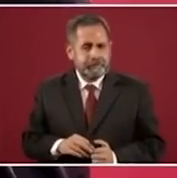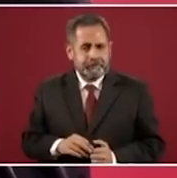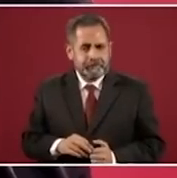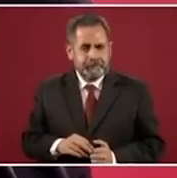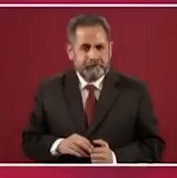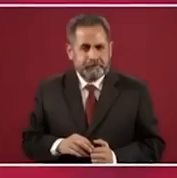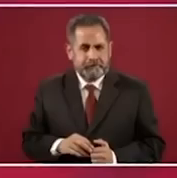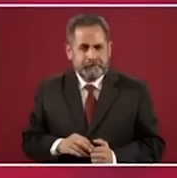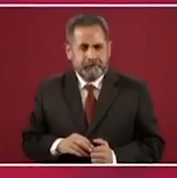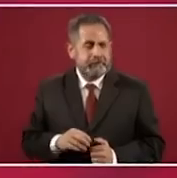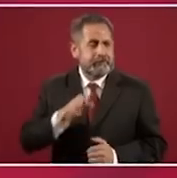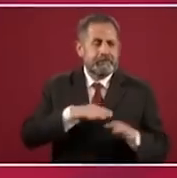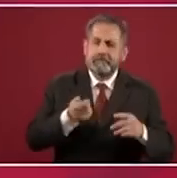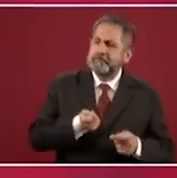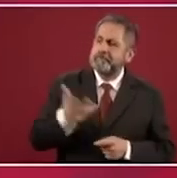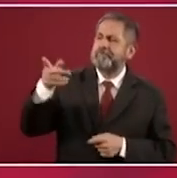Que ya el presidente está